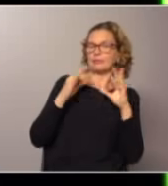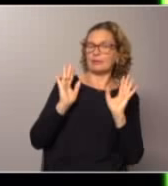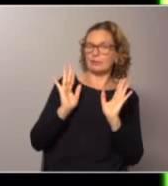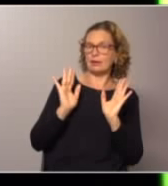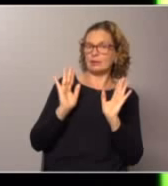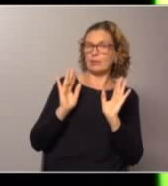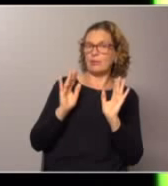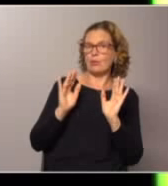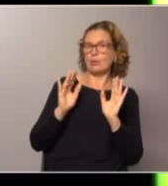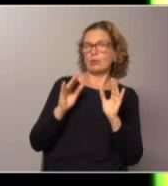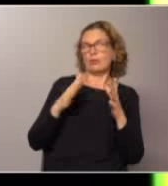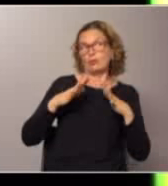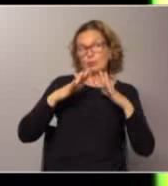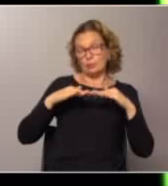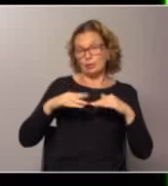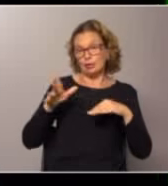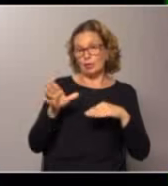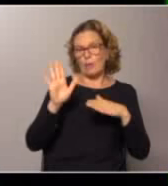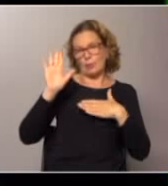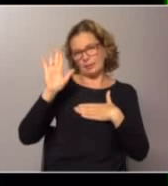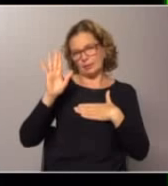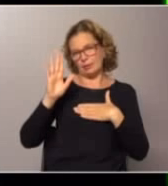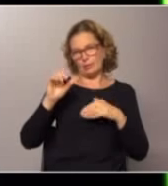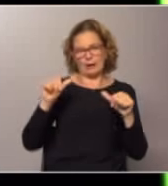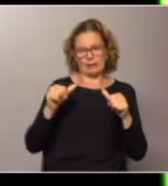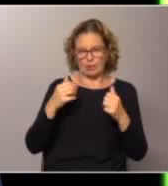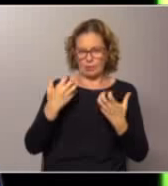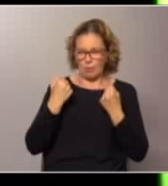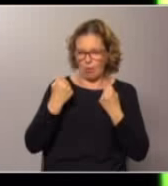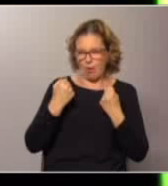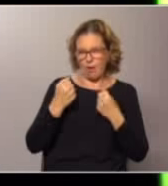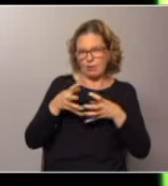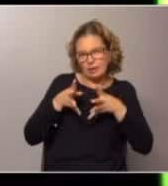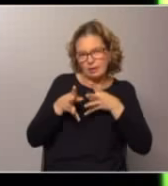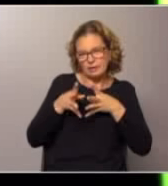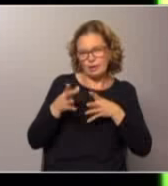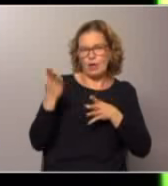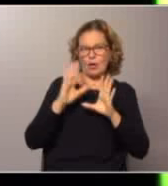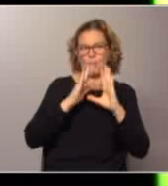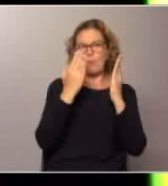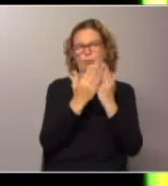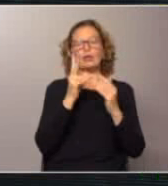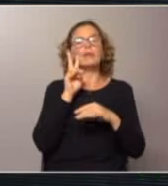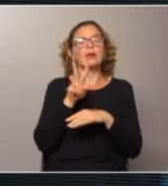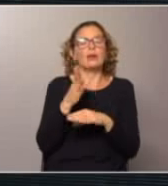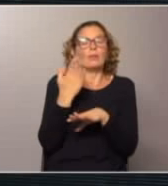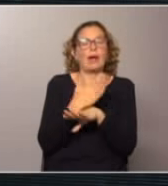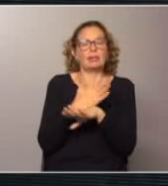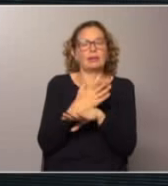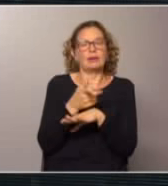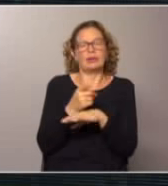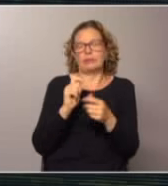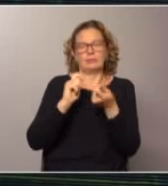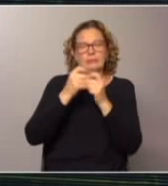debilidad y todos prometiendo para volver a ser los guerreros mundiales que teníamos a la vista sí y eso no va a cambiar